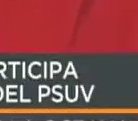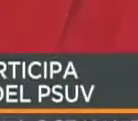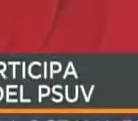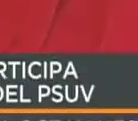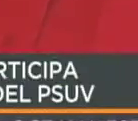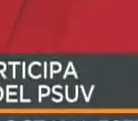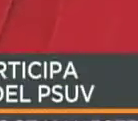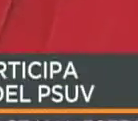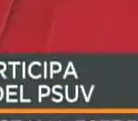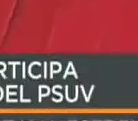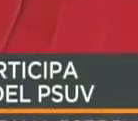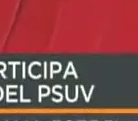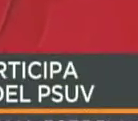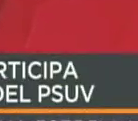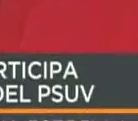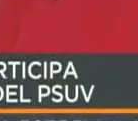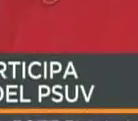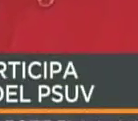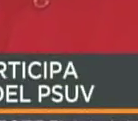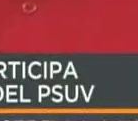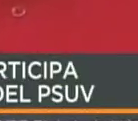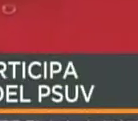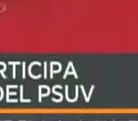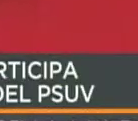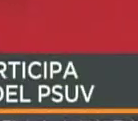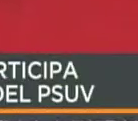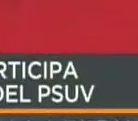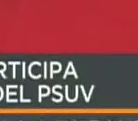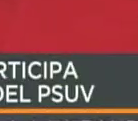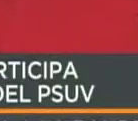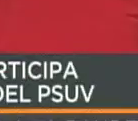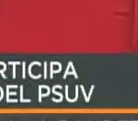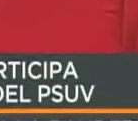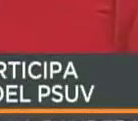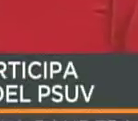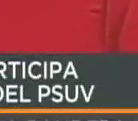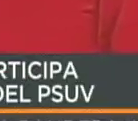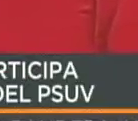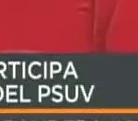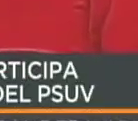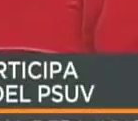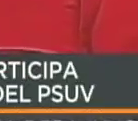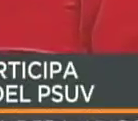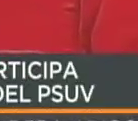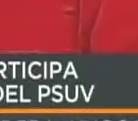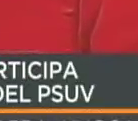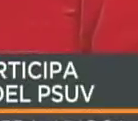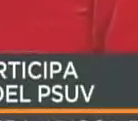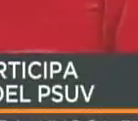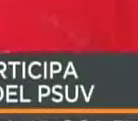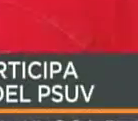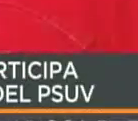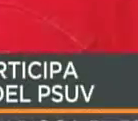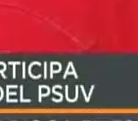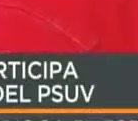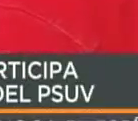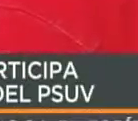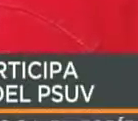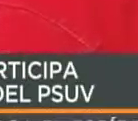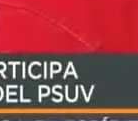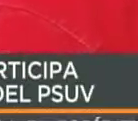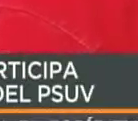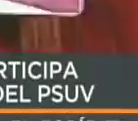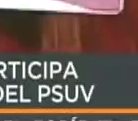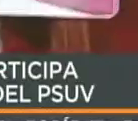lo acompañan, la directiva del Partido Socialista Unido de Venezuela, con el carnet en la mano, lo muestra a todo